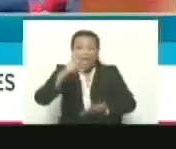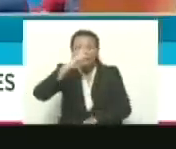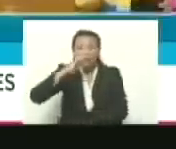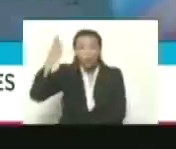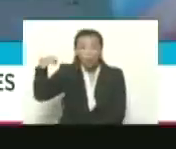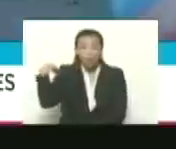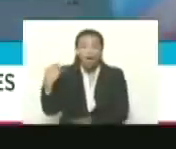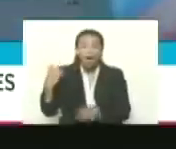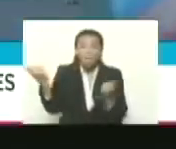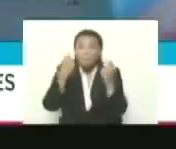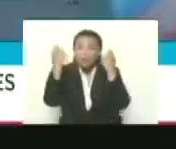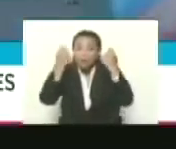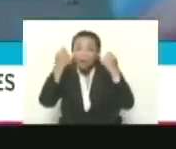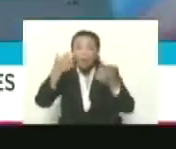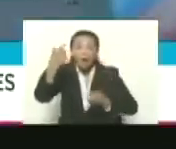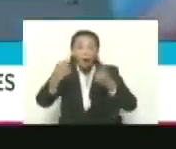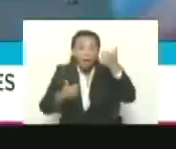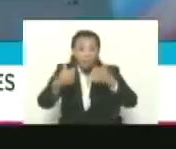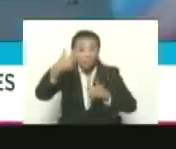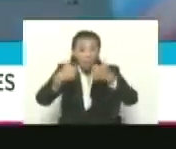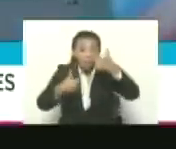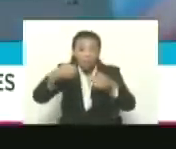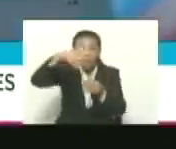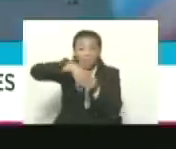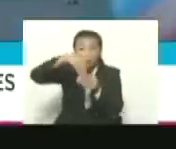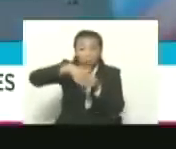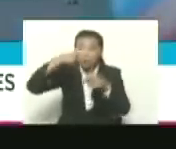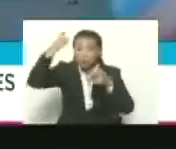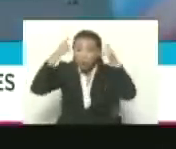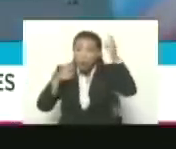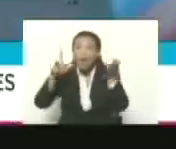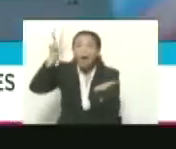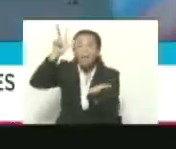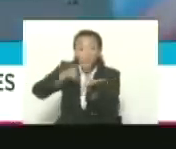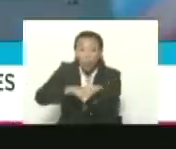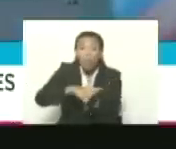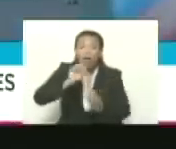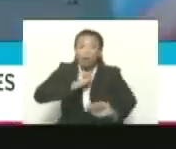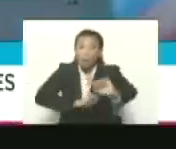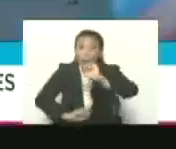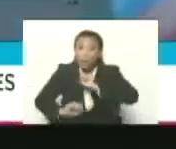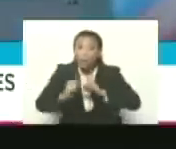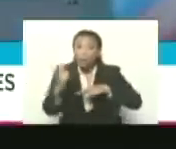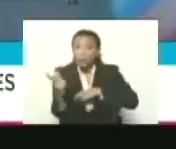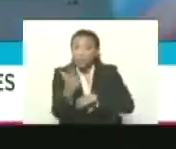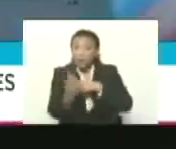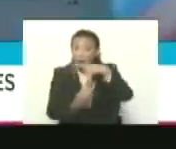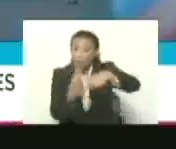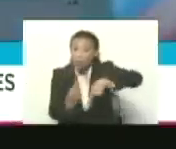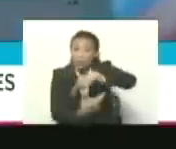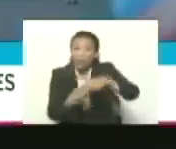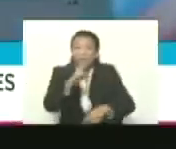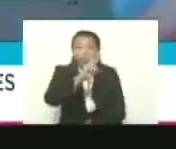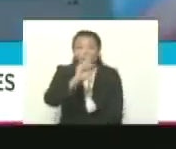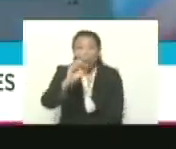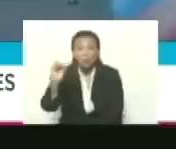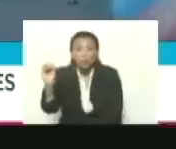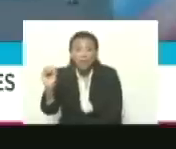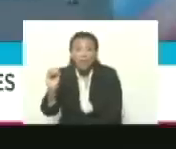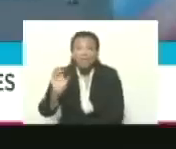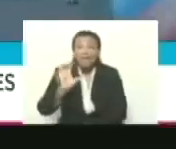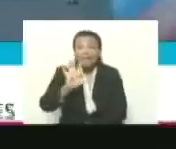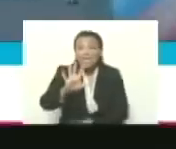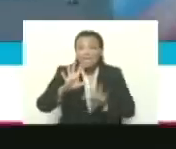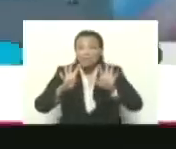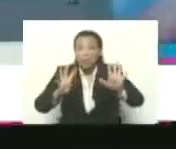candidatura del comandante Chávez, aprobada en una Asamblea Nacional del Movimiento Bolivariano Revolucionario 200, el 19 de abril